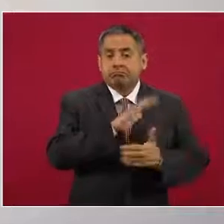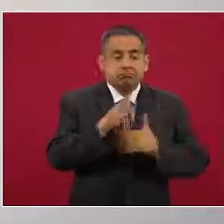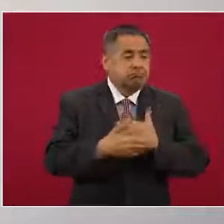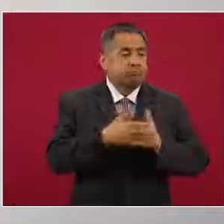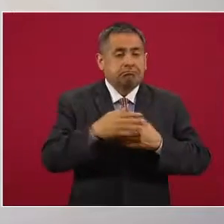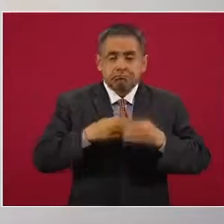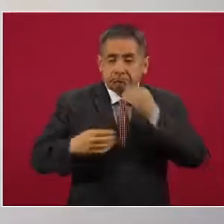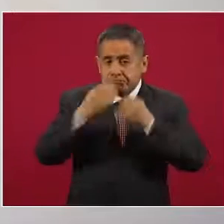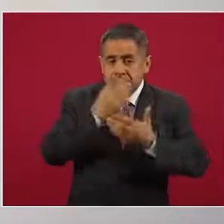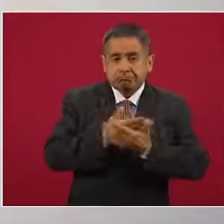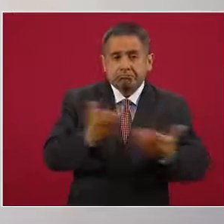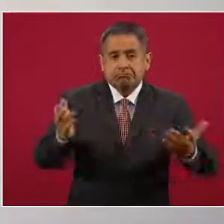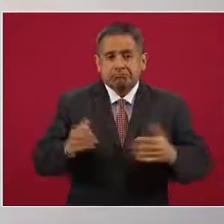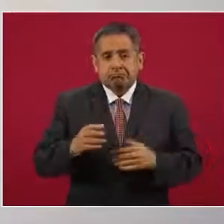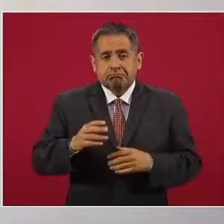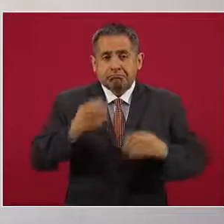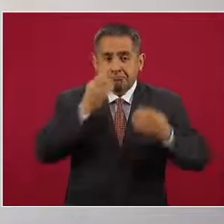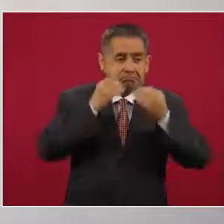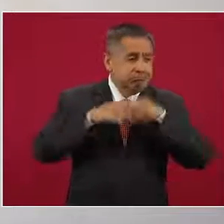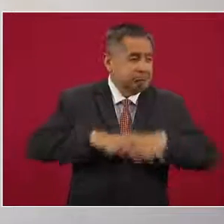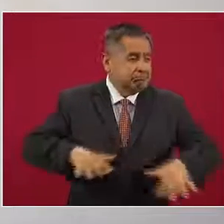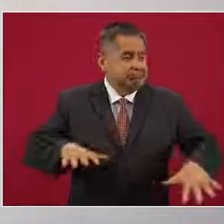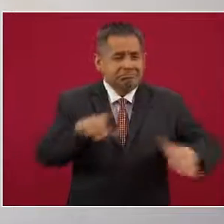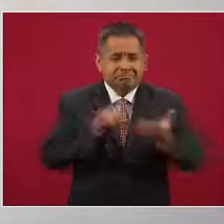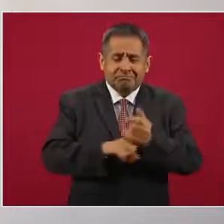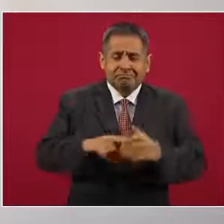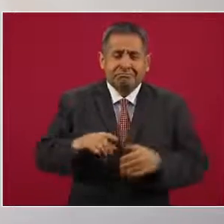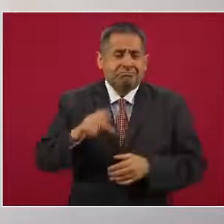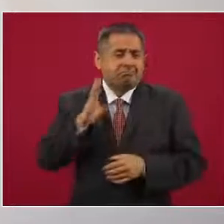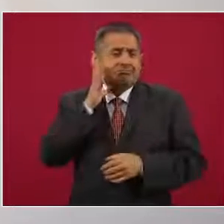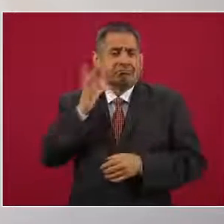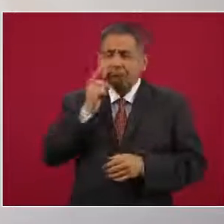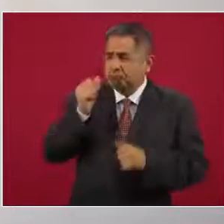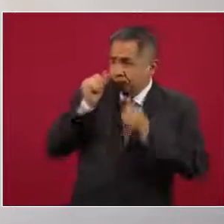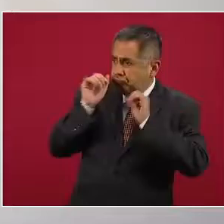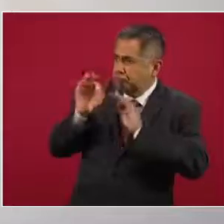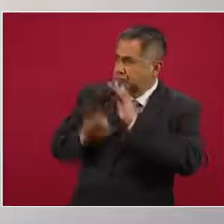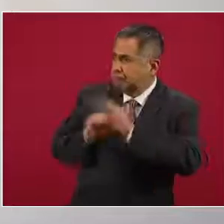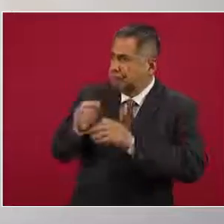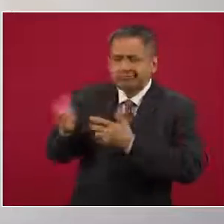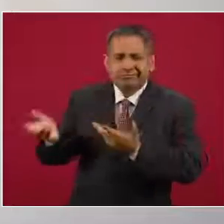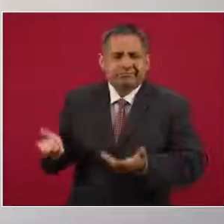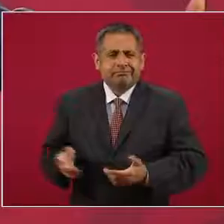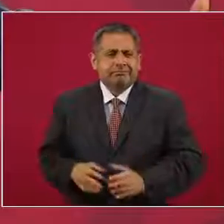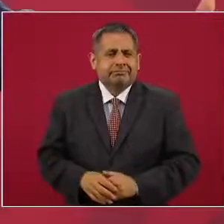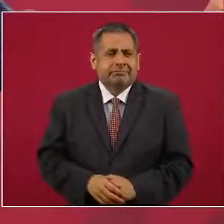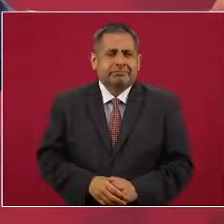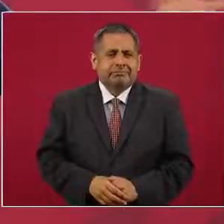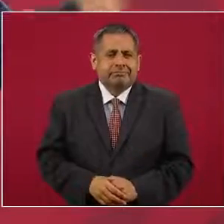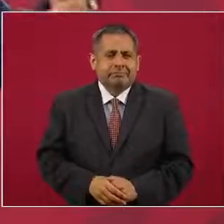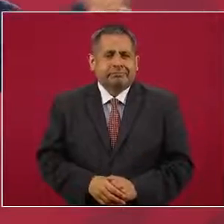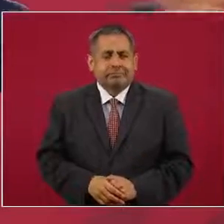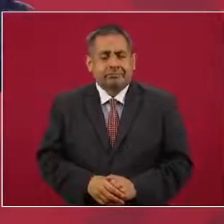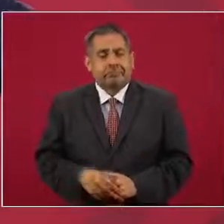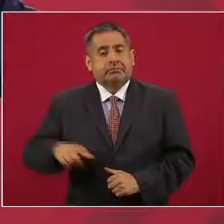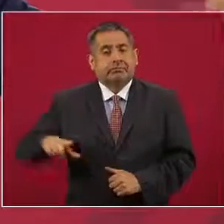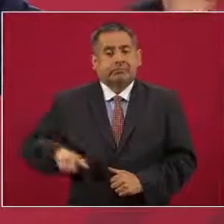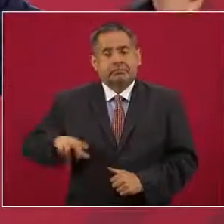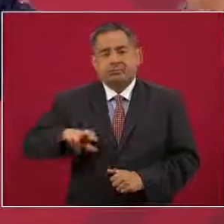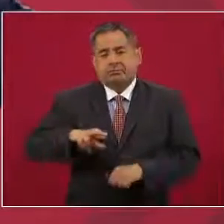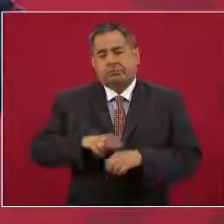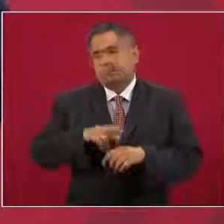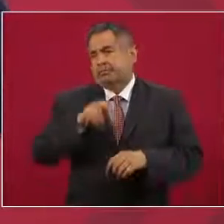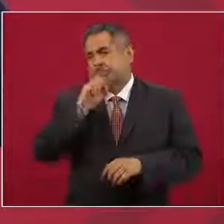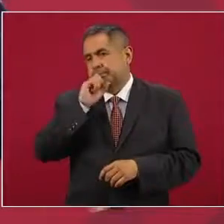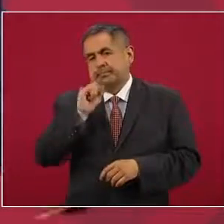barbacoa y comilonas ahí para atender a los diputados y todo. Los gobernadores